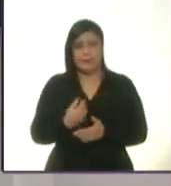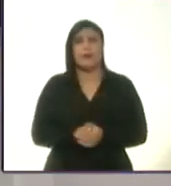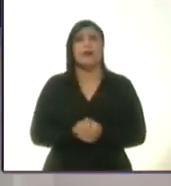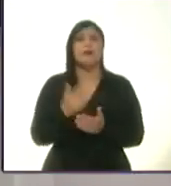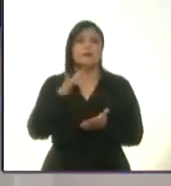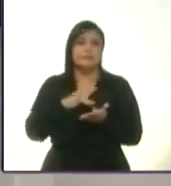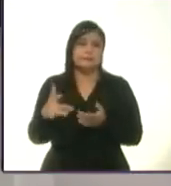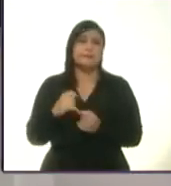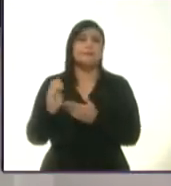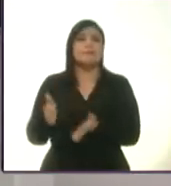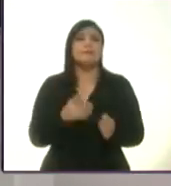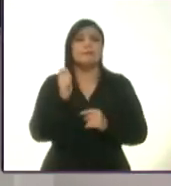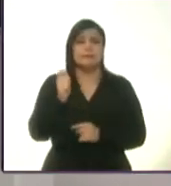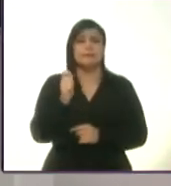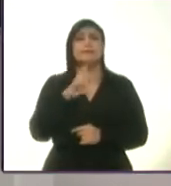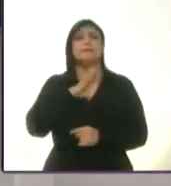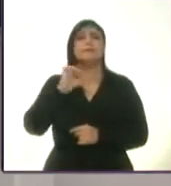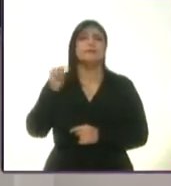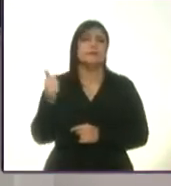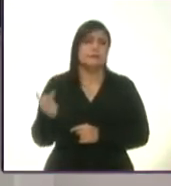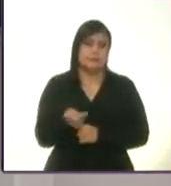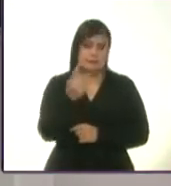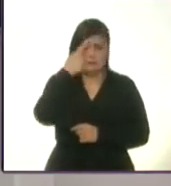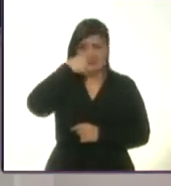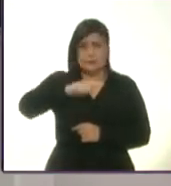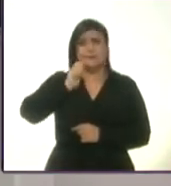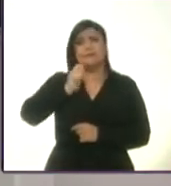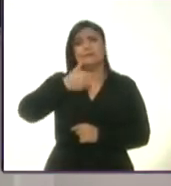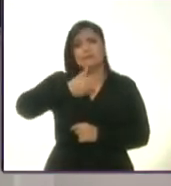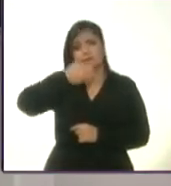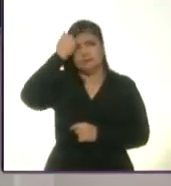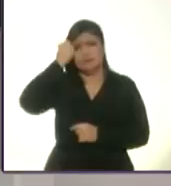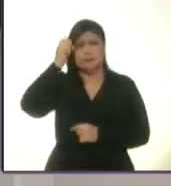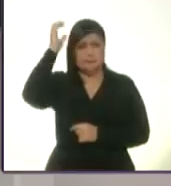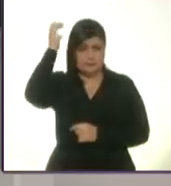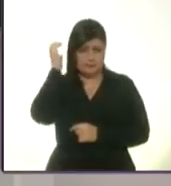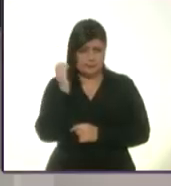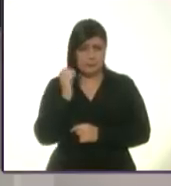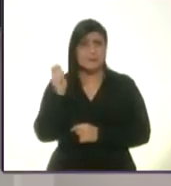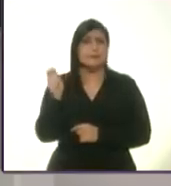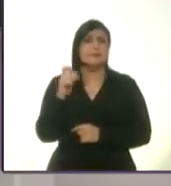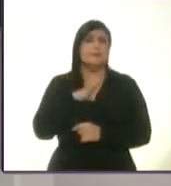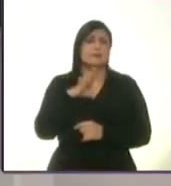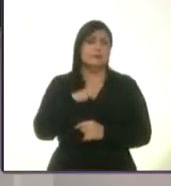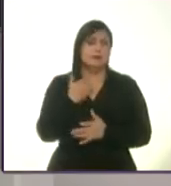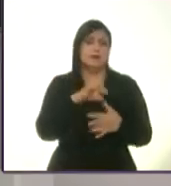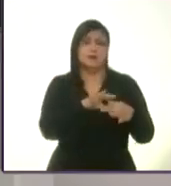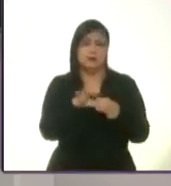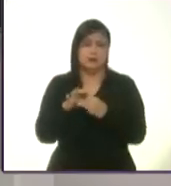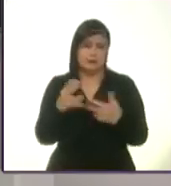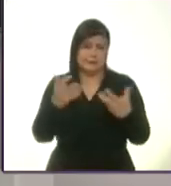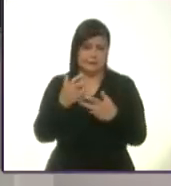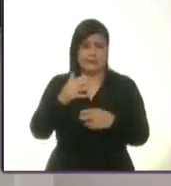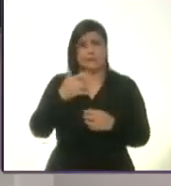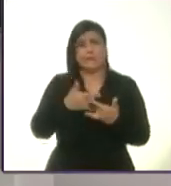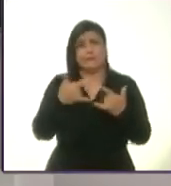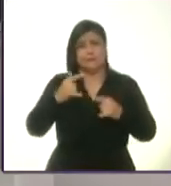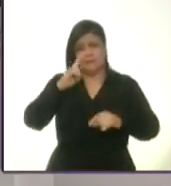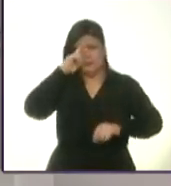candidata la pregunta siguiente es para la candidata claudia sheinbaum de la candidatura común juntos haremos historia